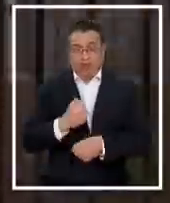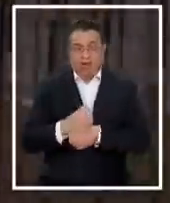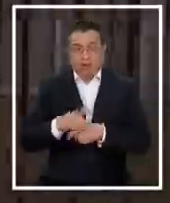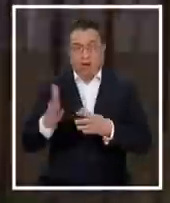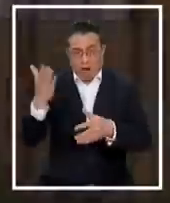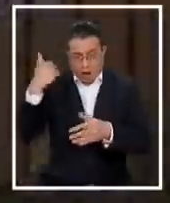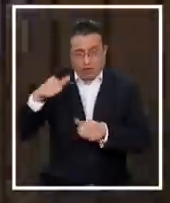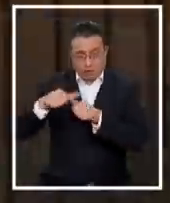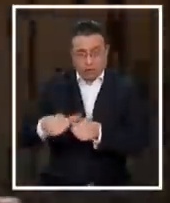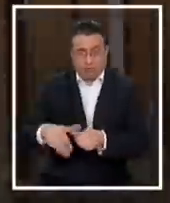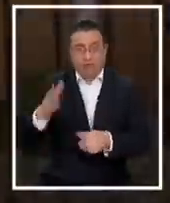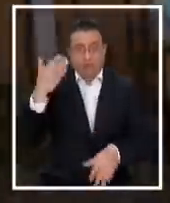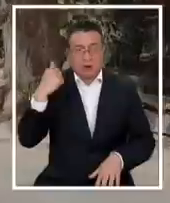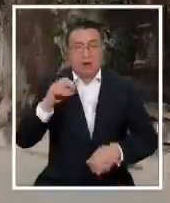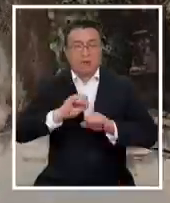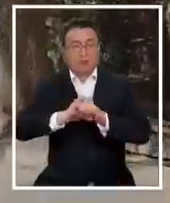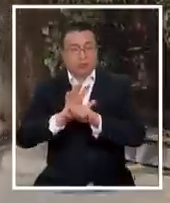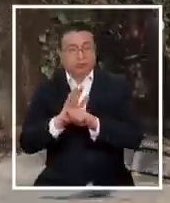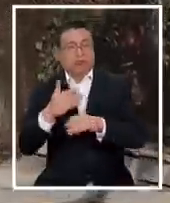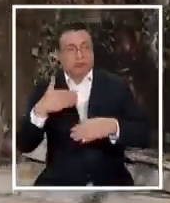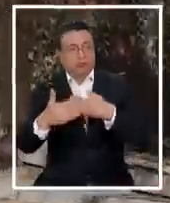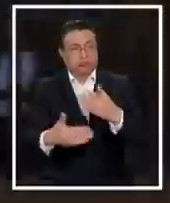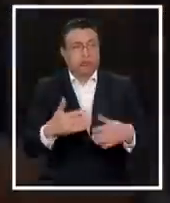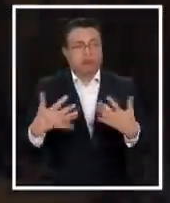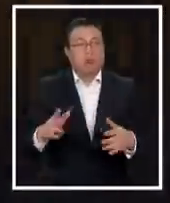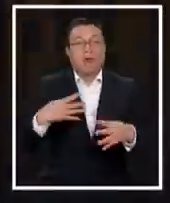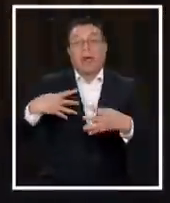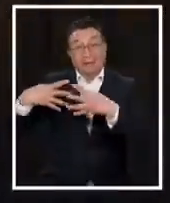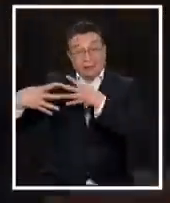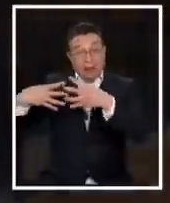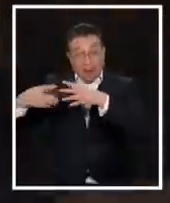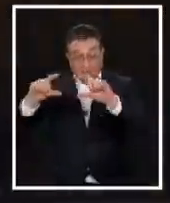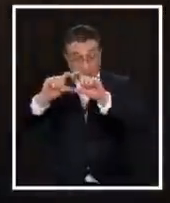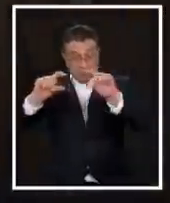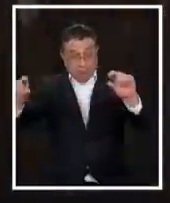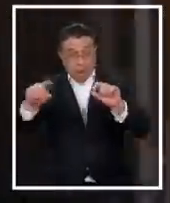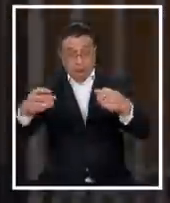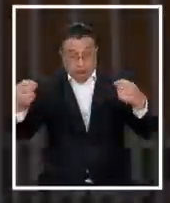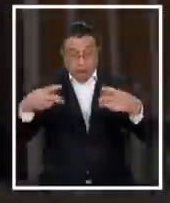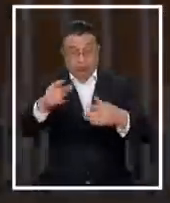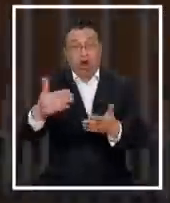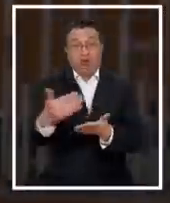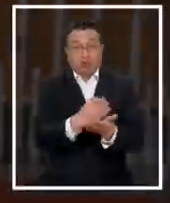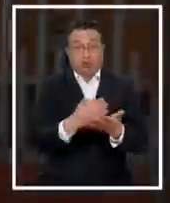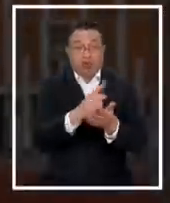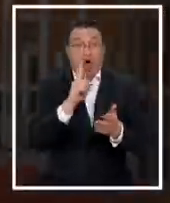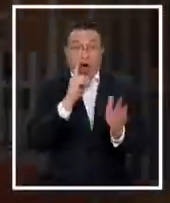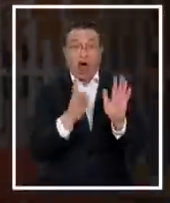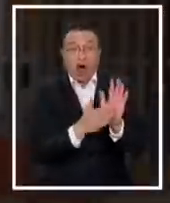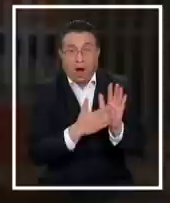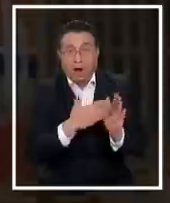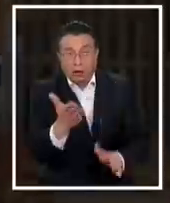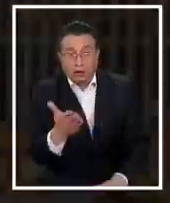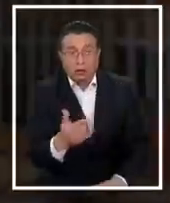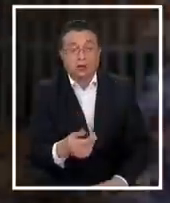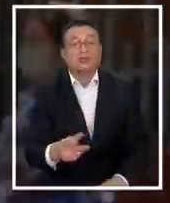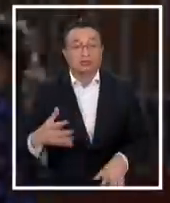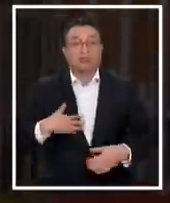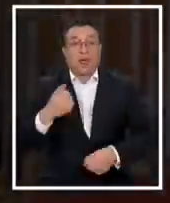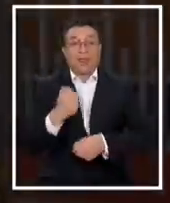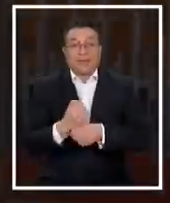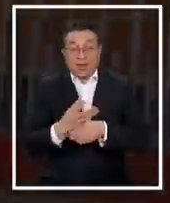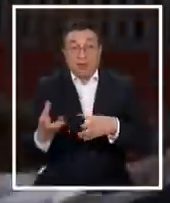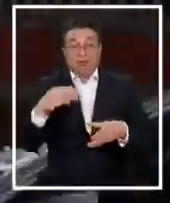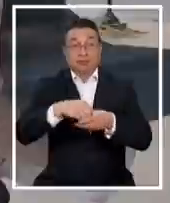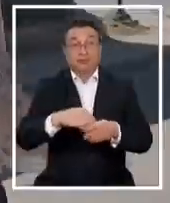estaba trabajando ahí, sí, trabajé en la pandemia. En el portal de transparencia aparecen hasta sus honorarios de médico. No, pero por eso te digo, si he trabajado por algo.